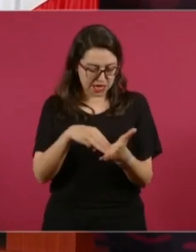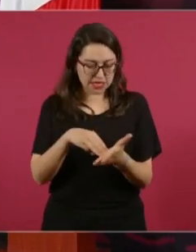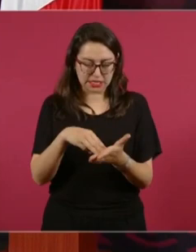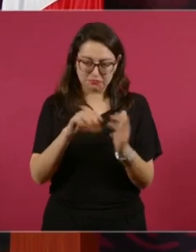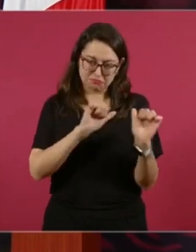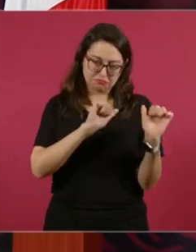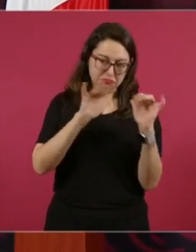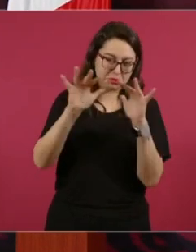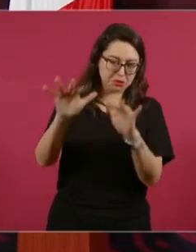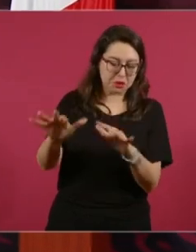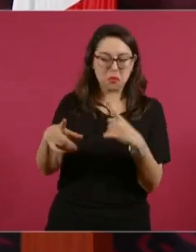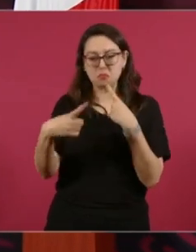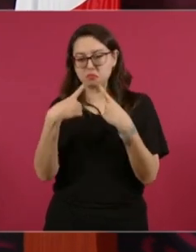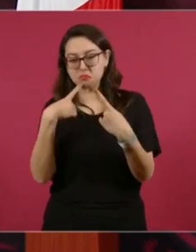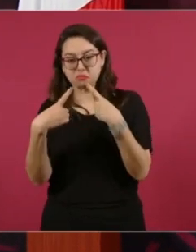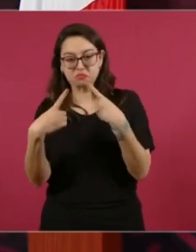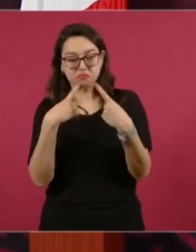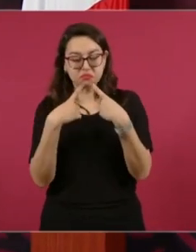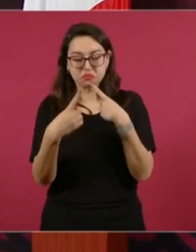y